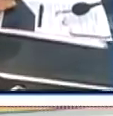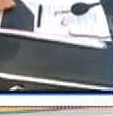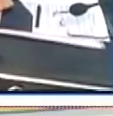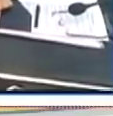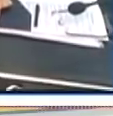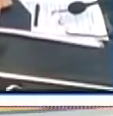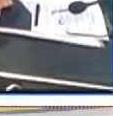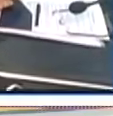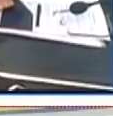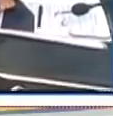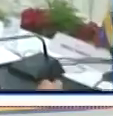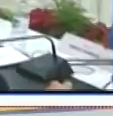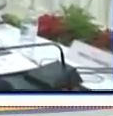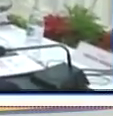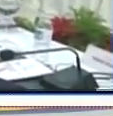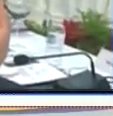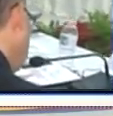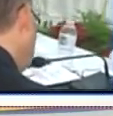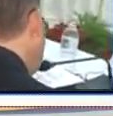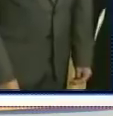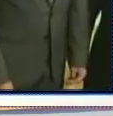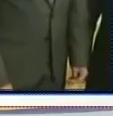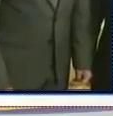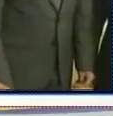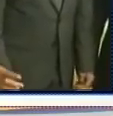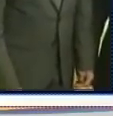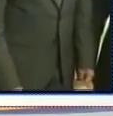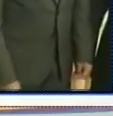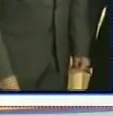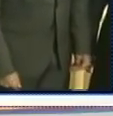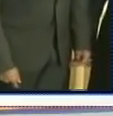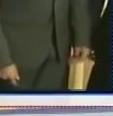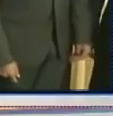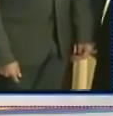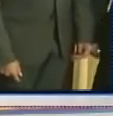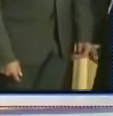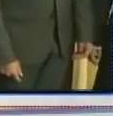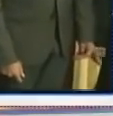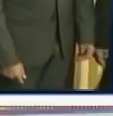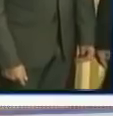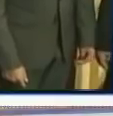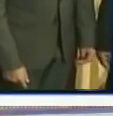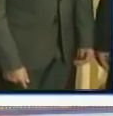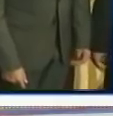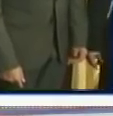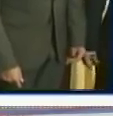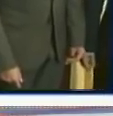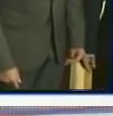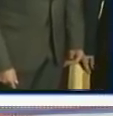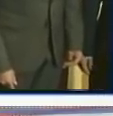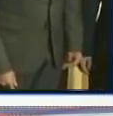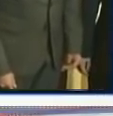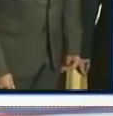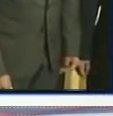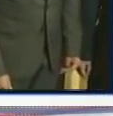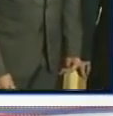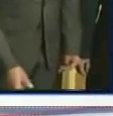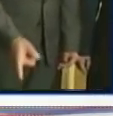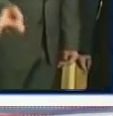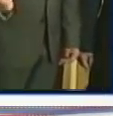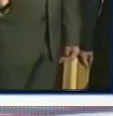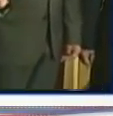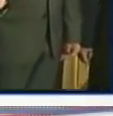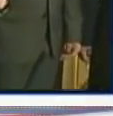Yo hace años, saben ustedes, he planteado el diálogo nacional como única vía para la